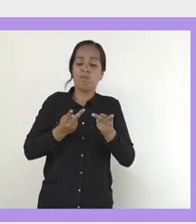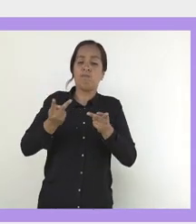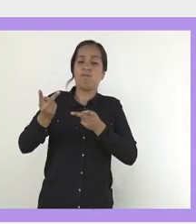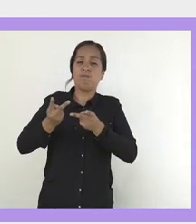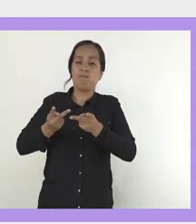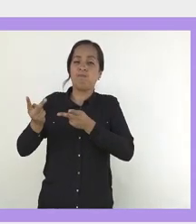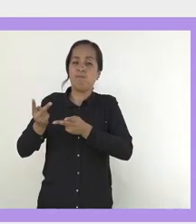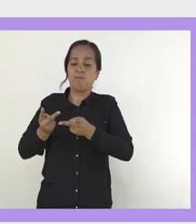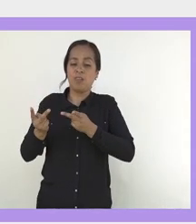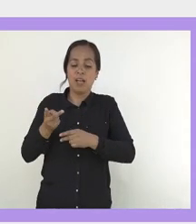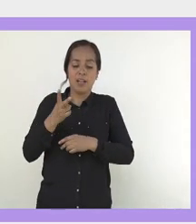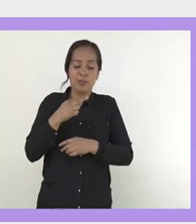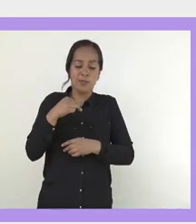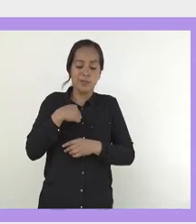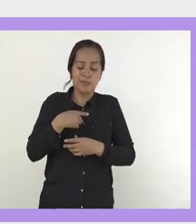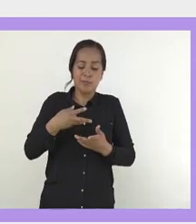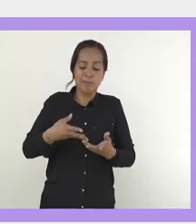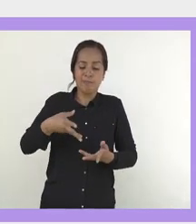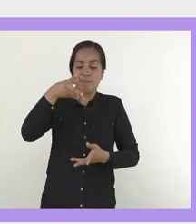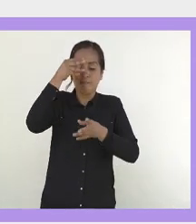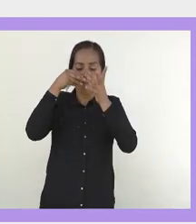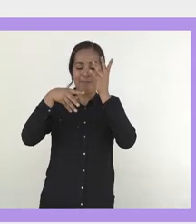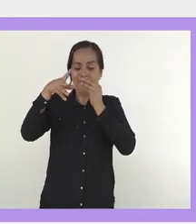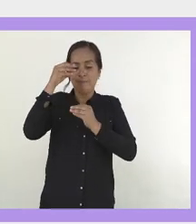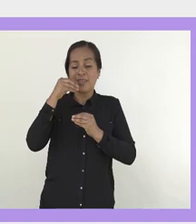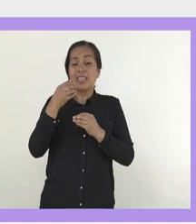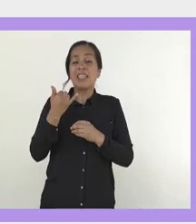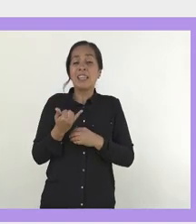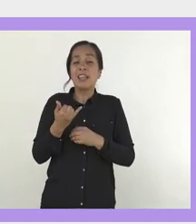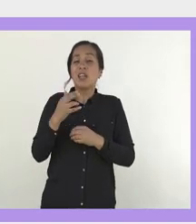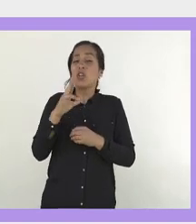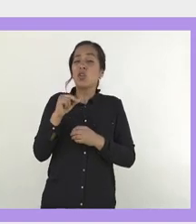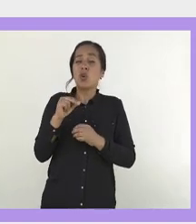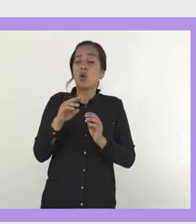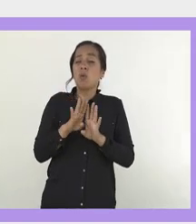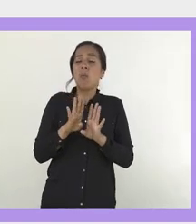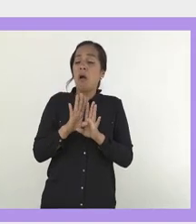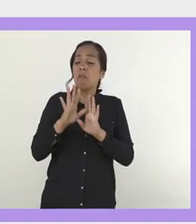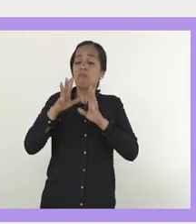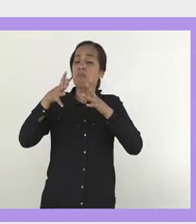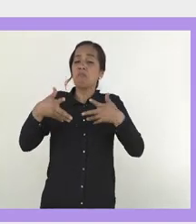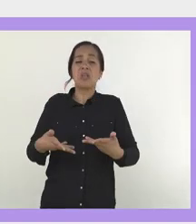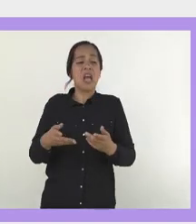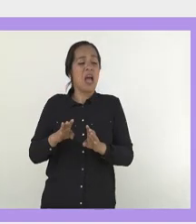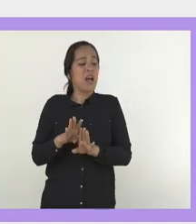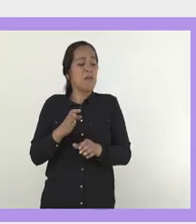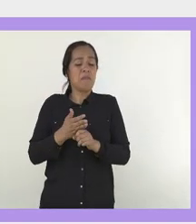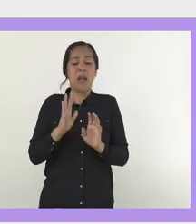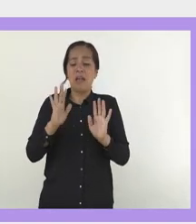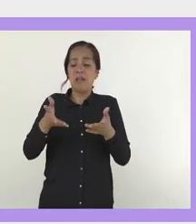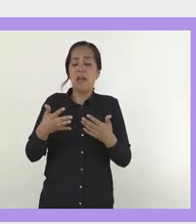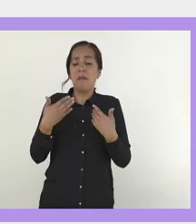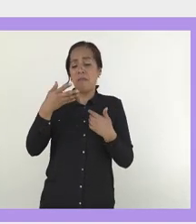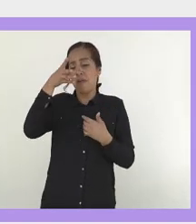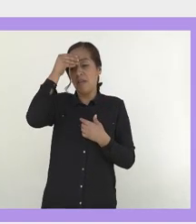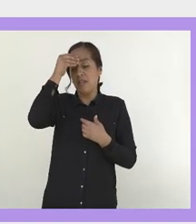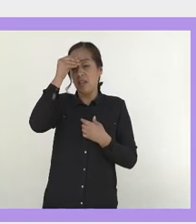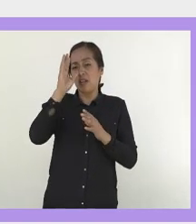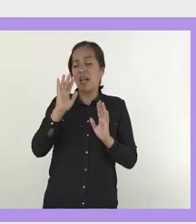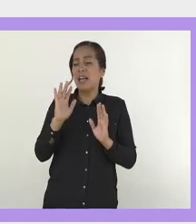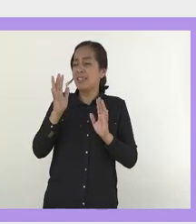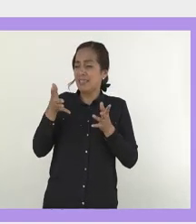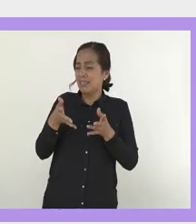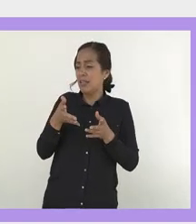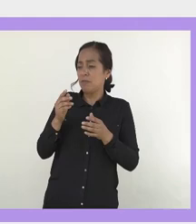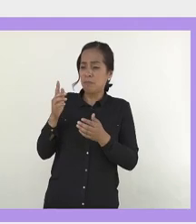que nos preparemos y no nos conformemos es decir estemos en en el club donde queremos